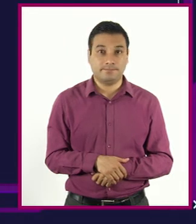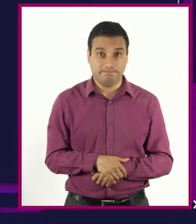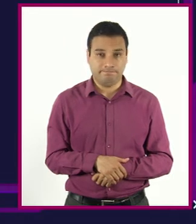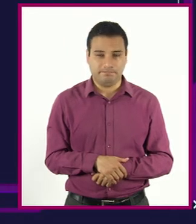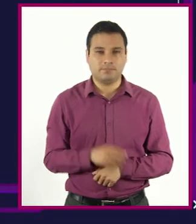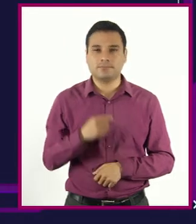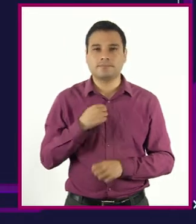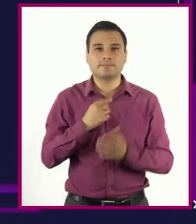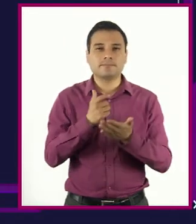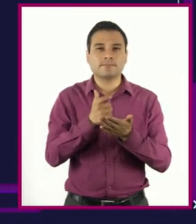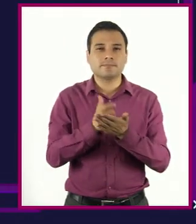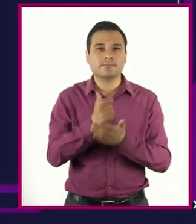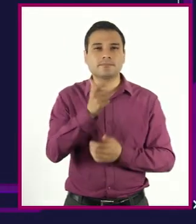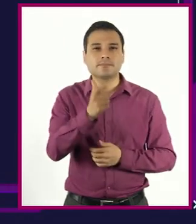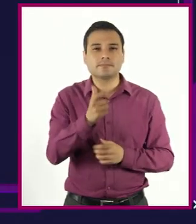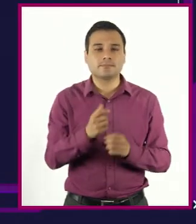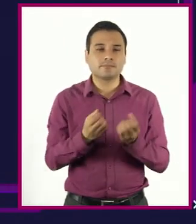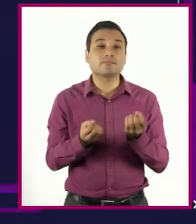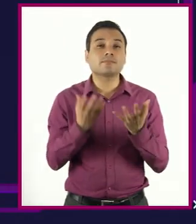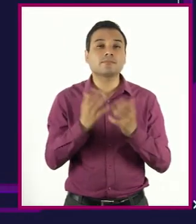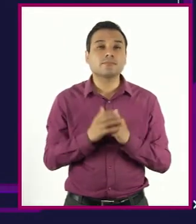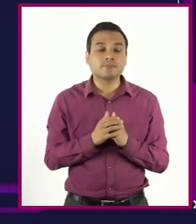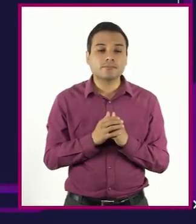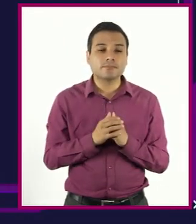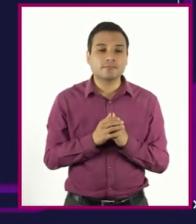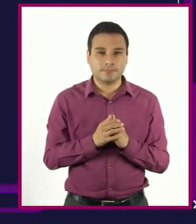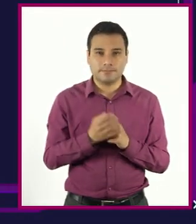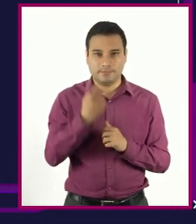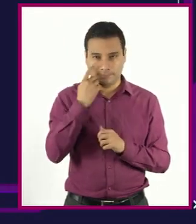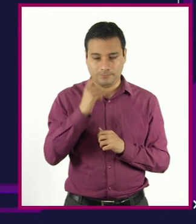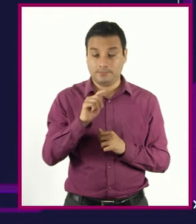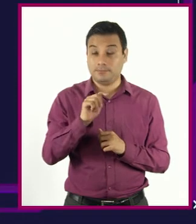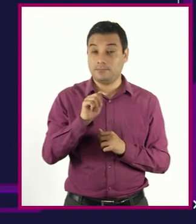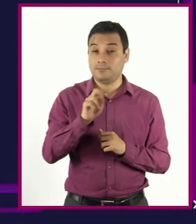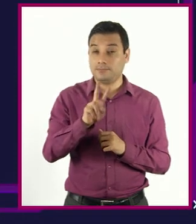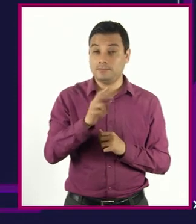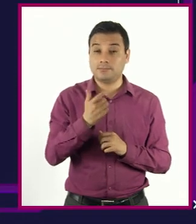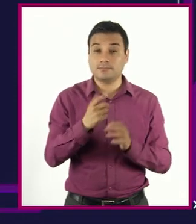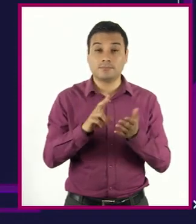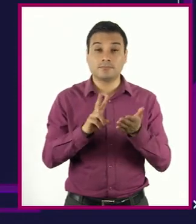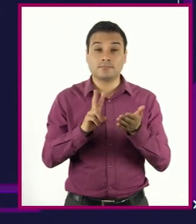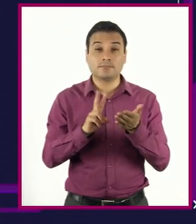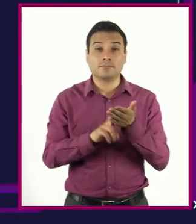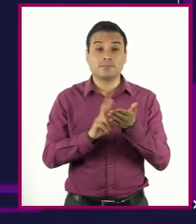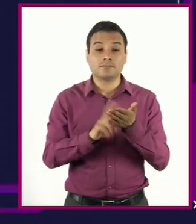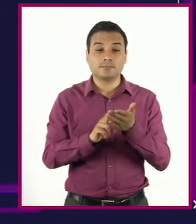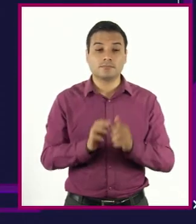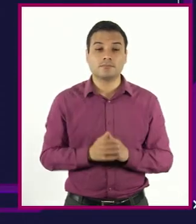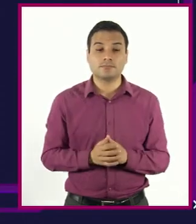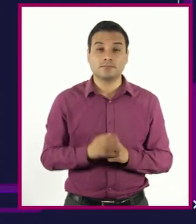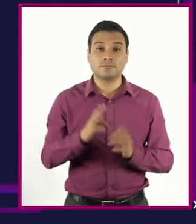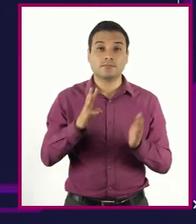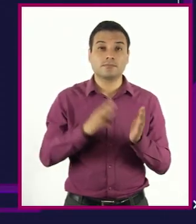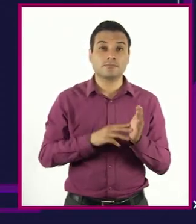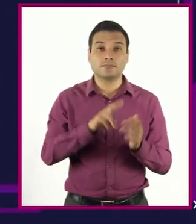precio final, la tienda número 2 ofrece el televisor de 32 pulgadas modelo 8H